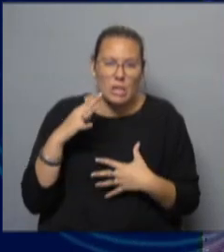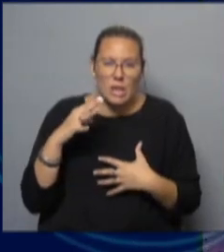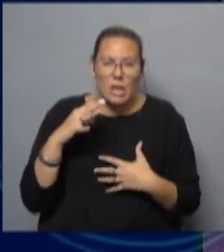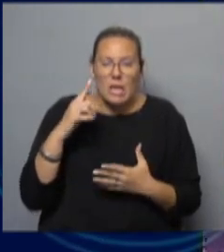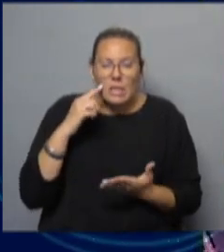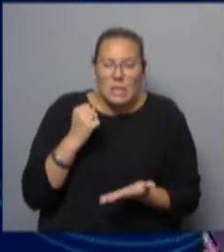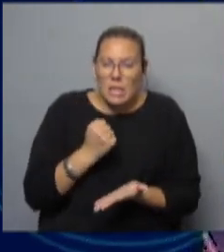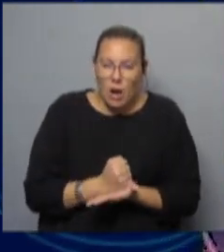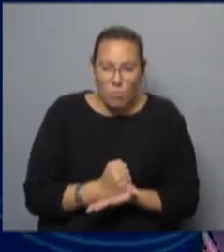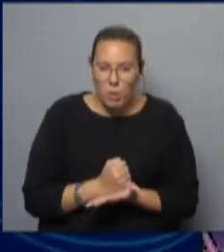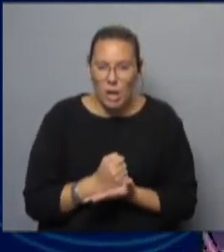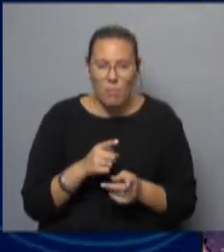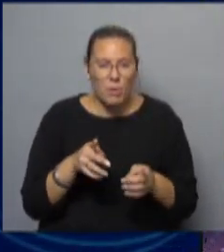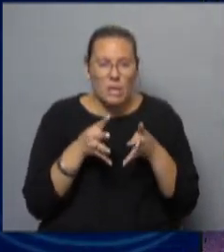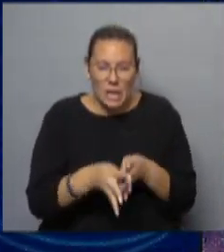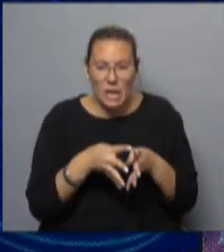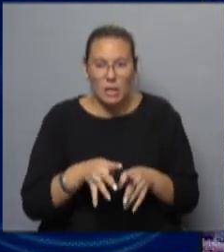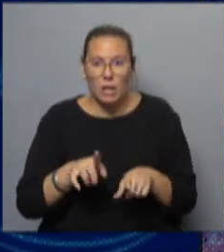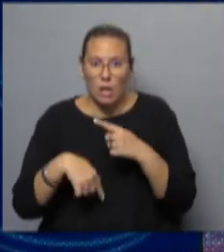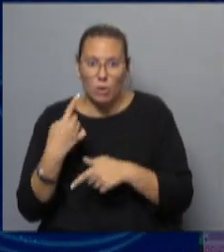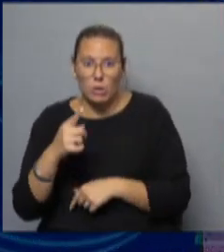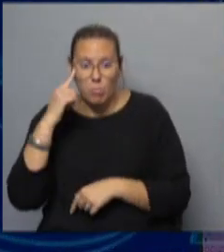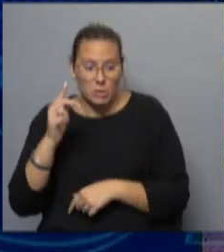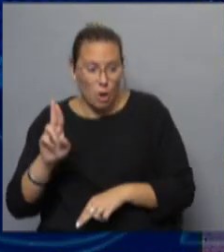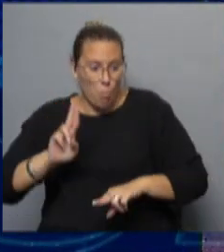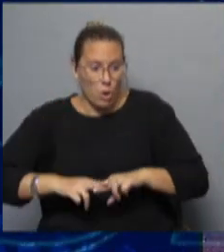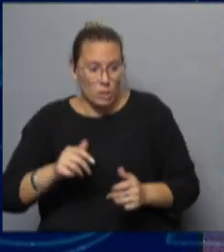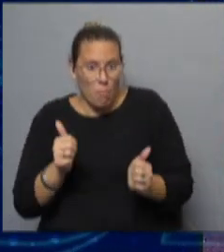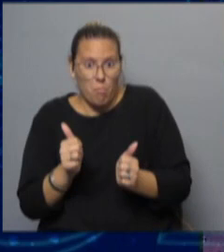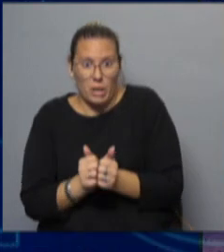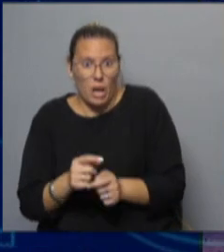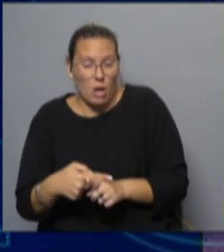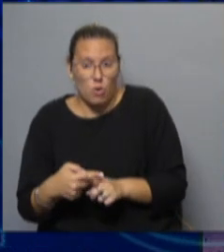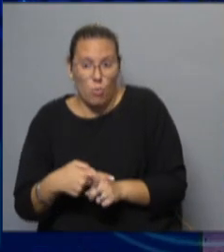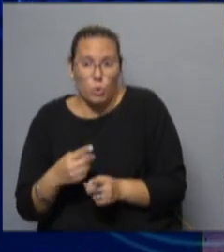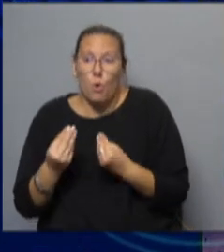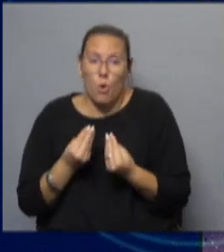vivió la situación también traumática de duelo a su novio